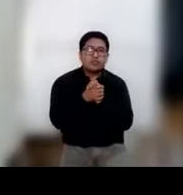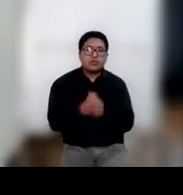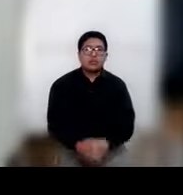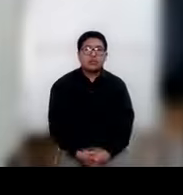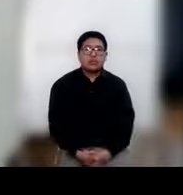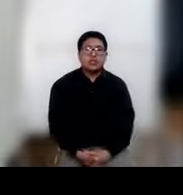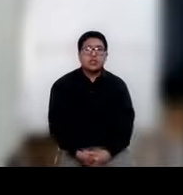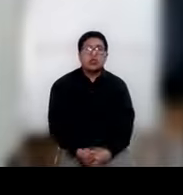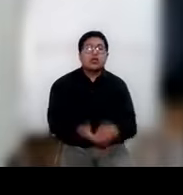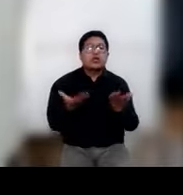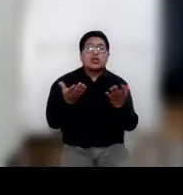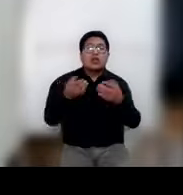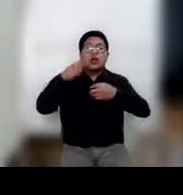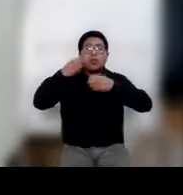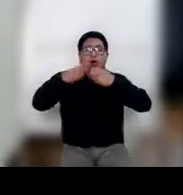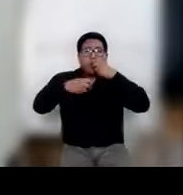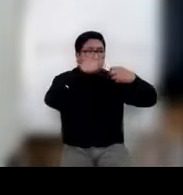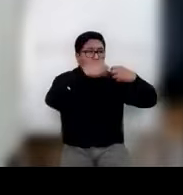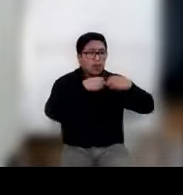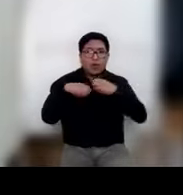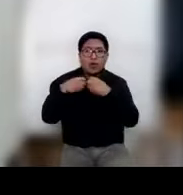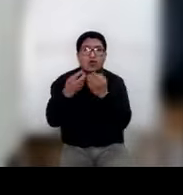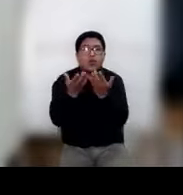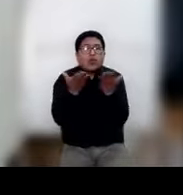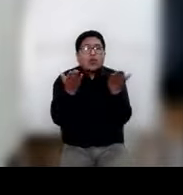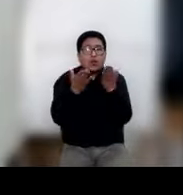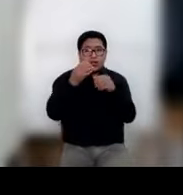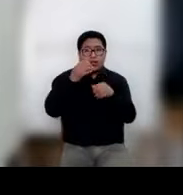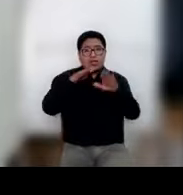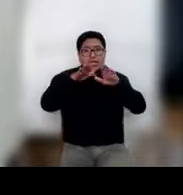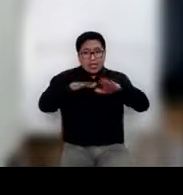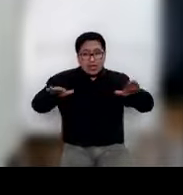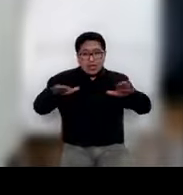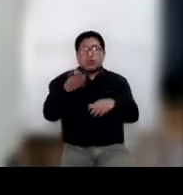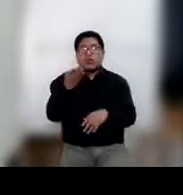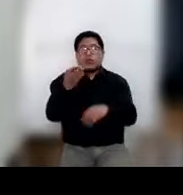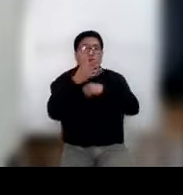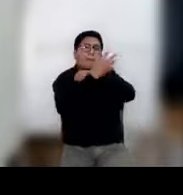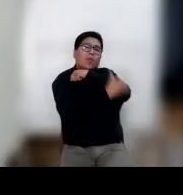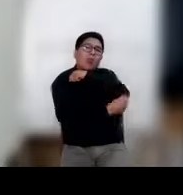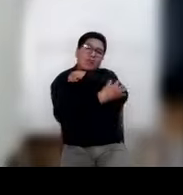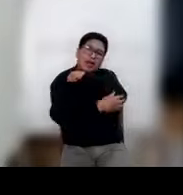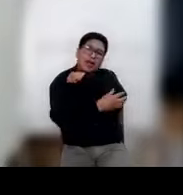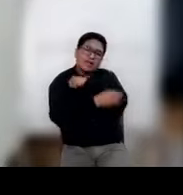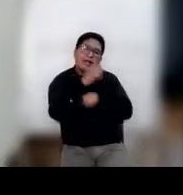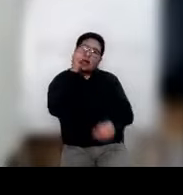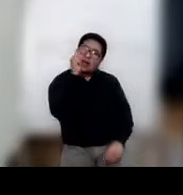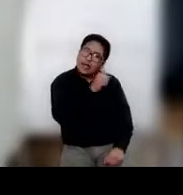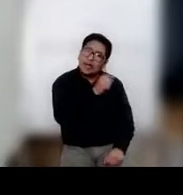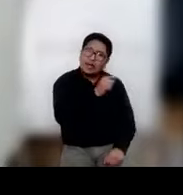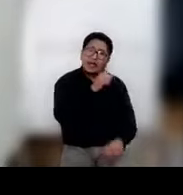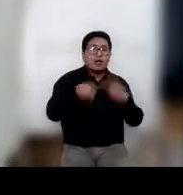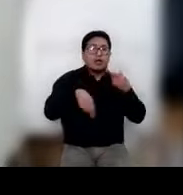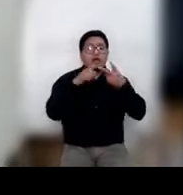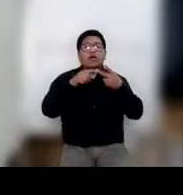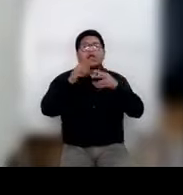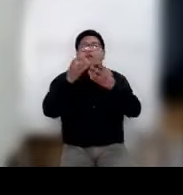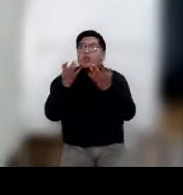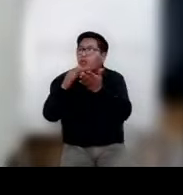dónde salen los problemas sociales como el trabajo infantil es precisamente la pobreza y lo que significa la falta de fuentes de